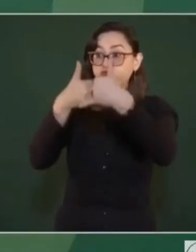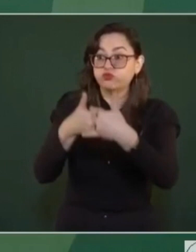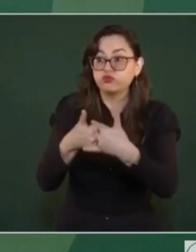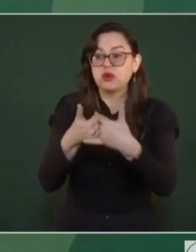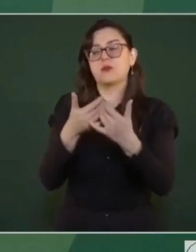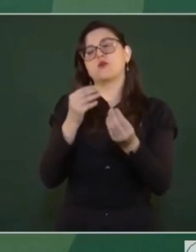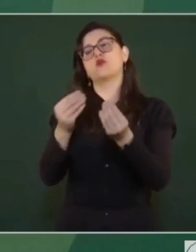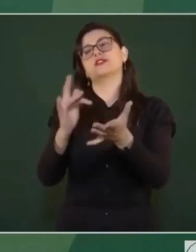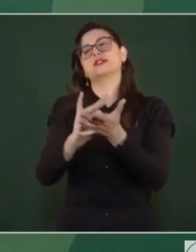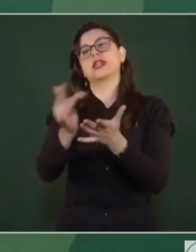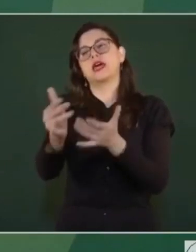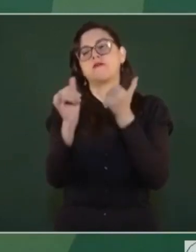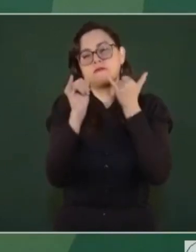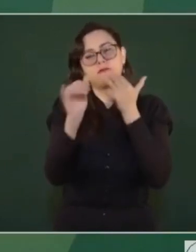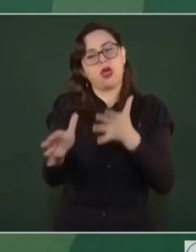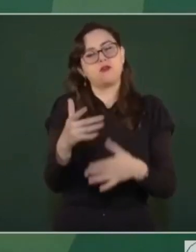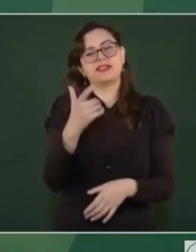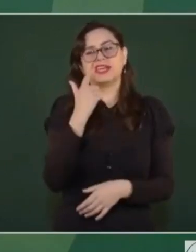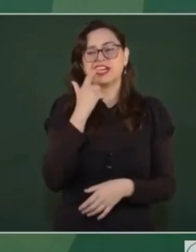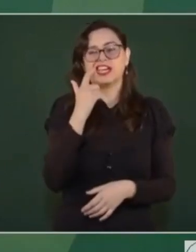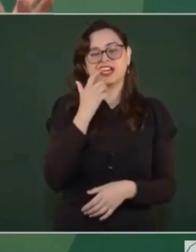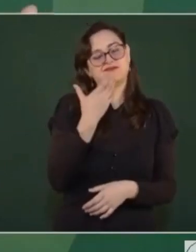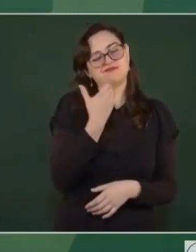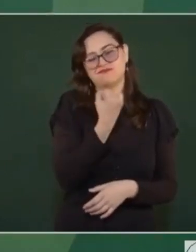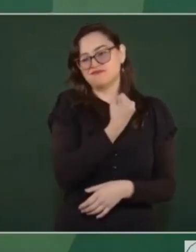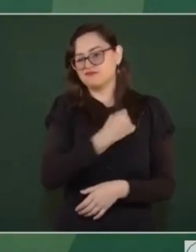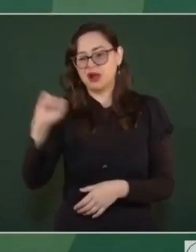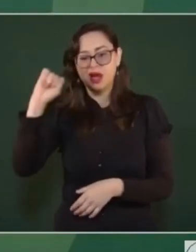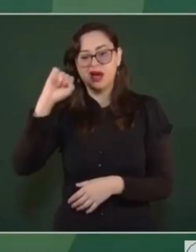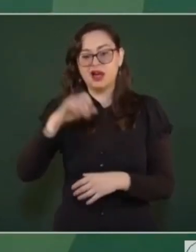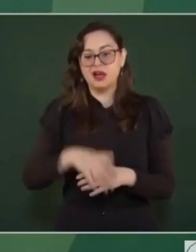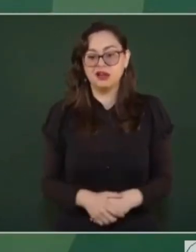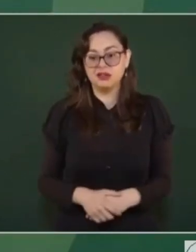Bueno, el propio testimonio de Fox